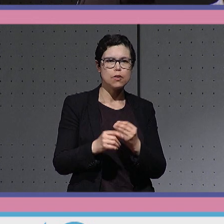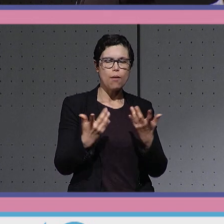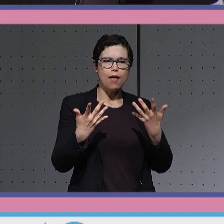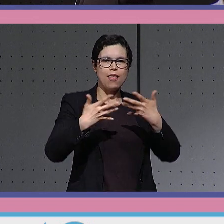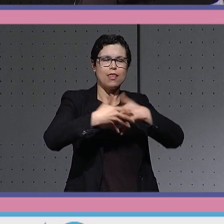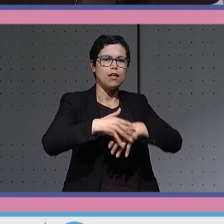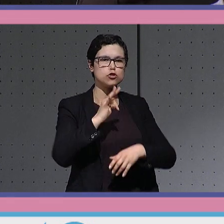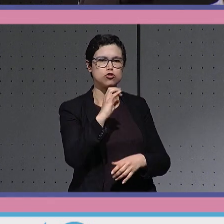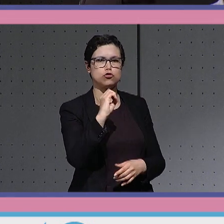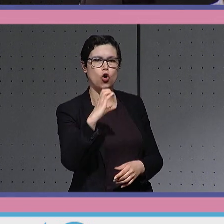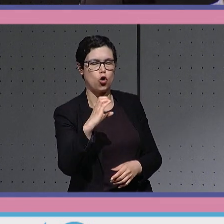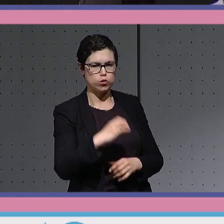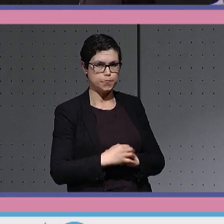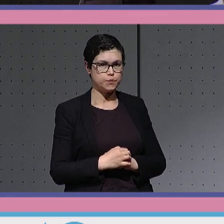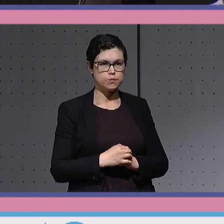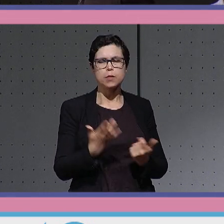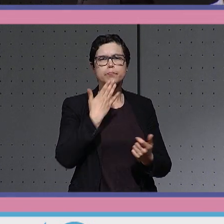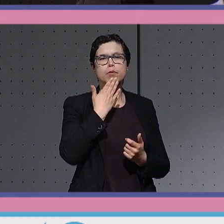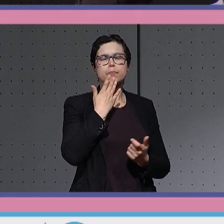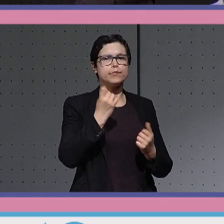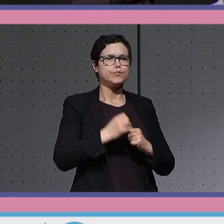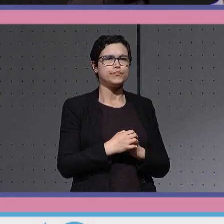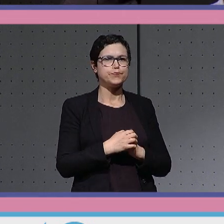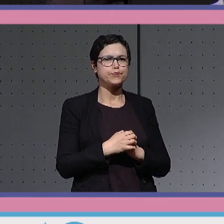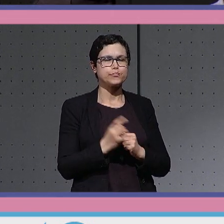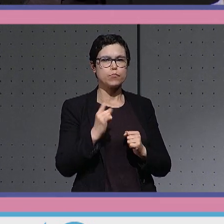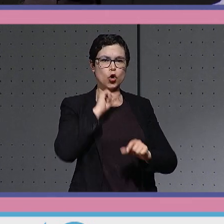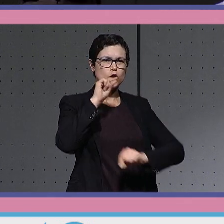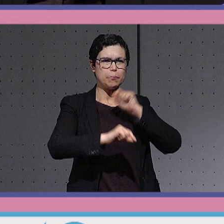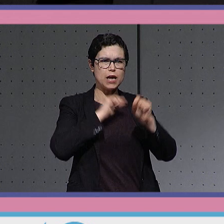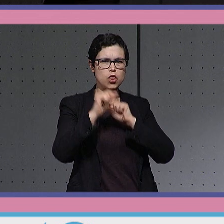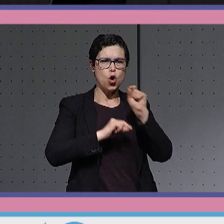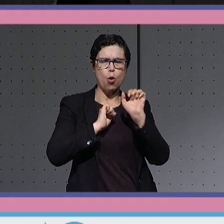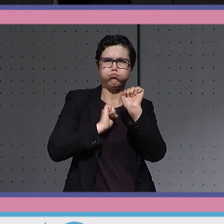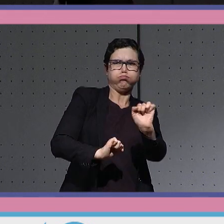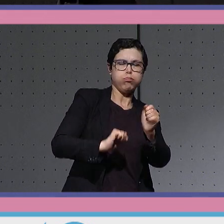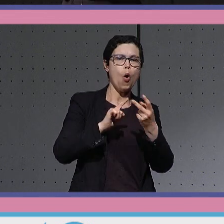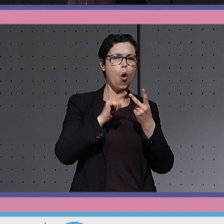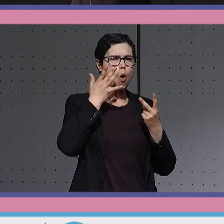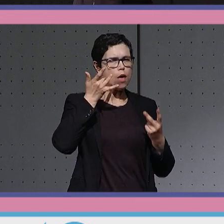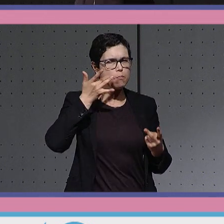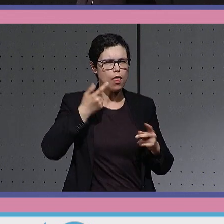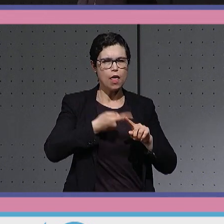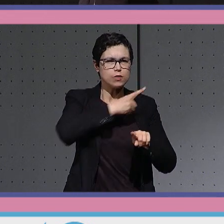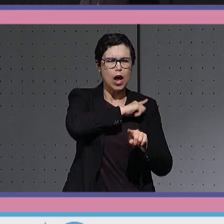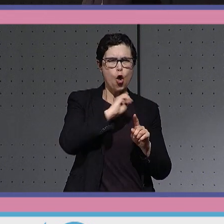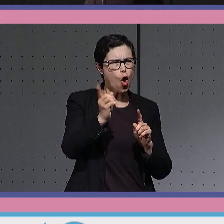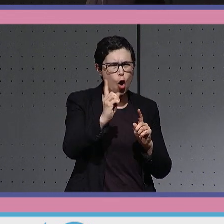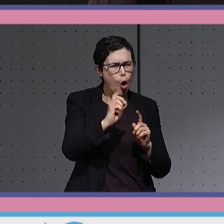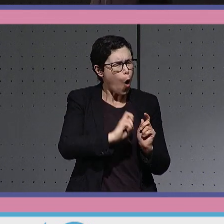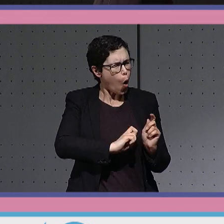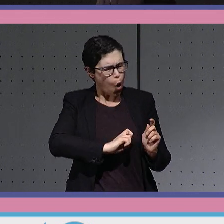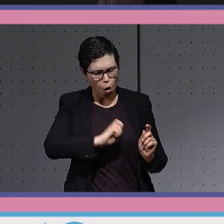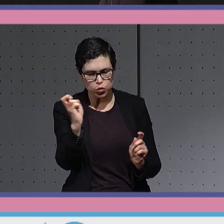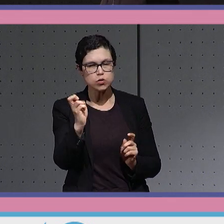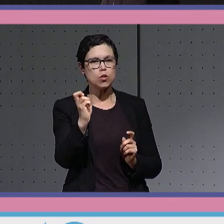esos rituales en los que podemos pensar más de miedo a la contaminación, limpieza, etcétera. No, aquellos que son más